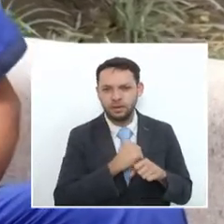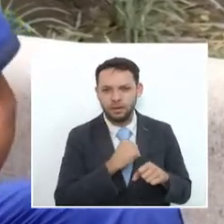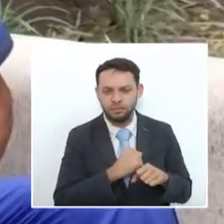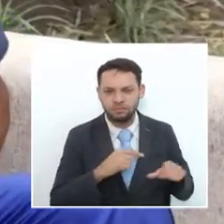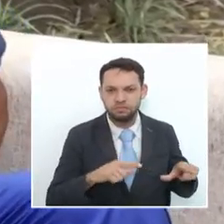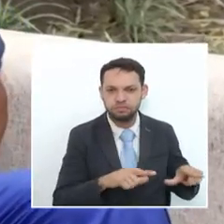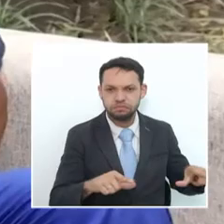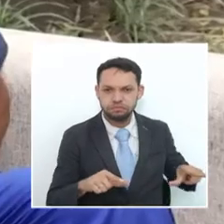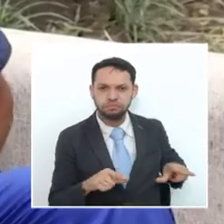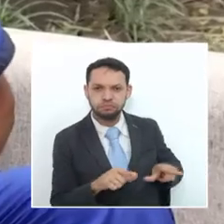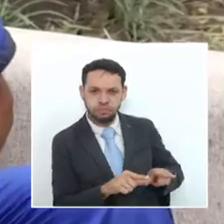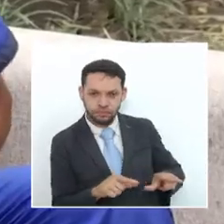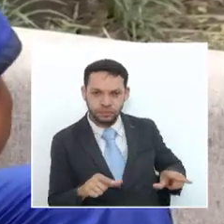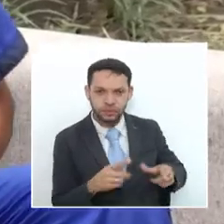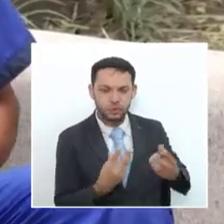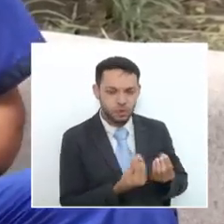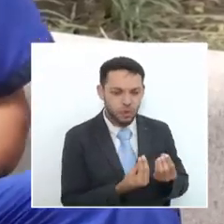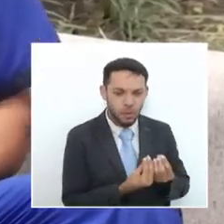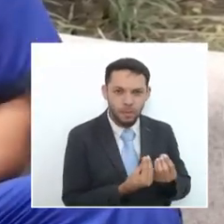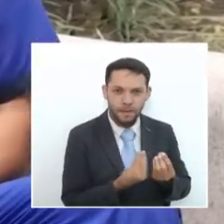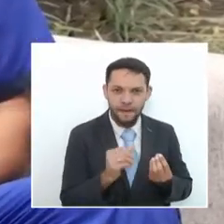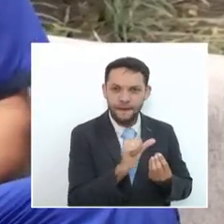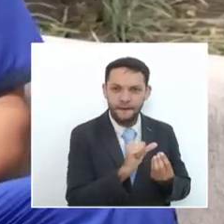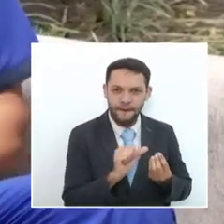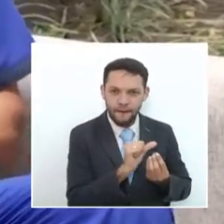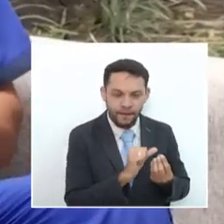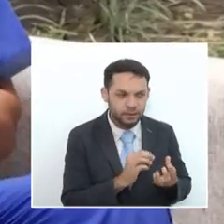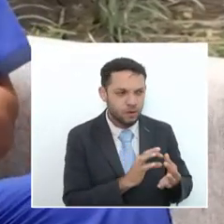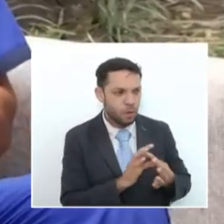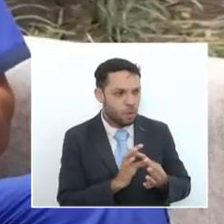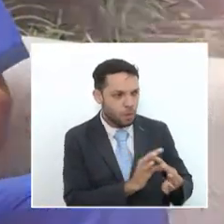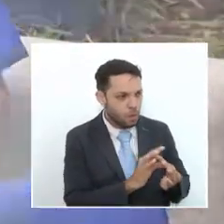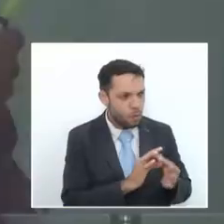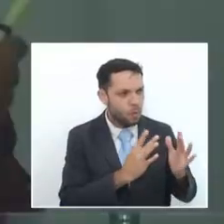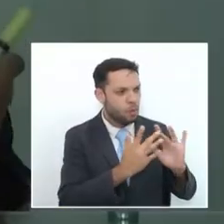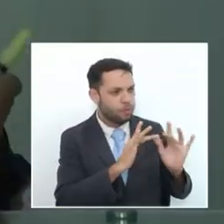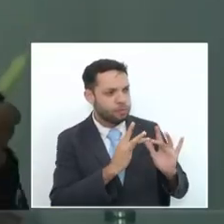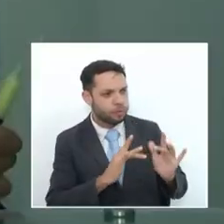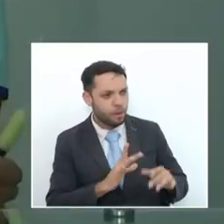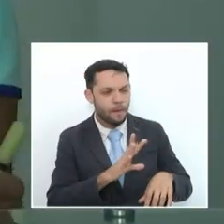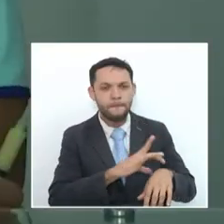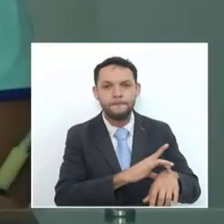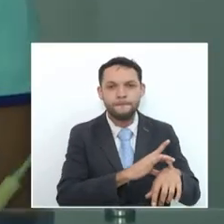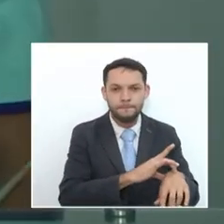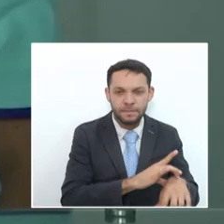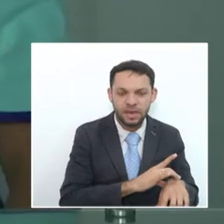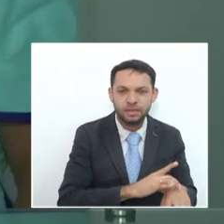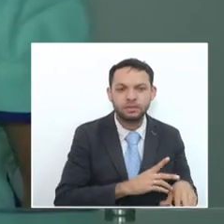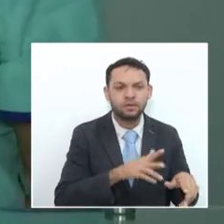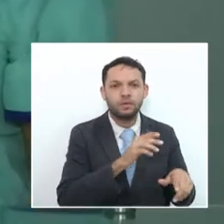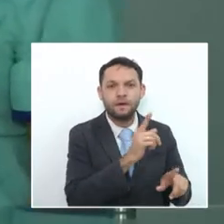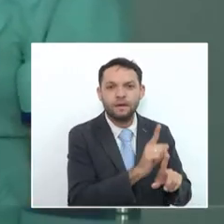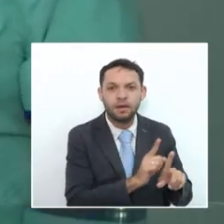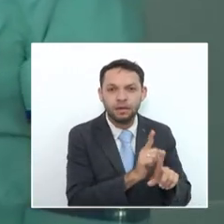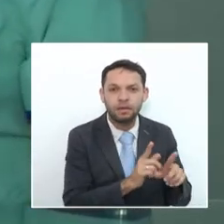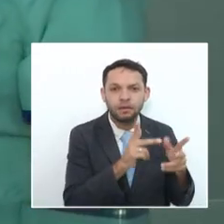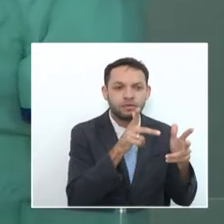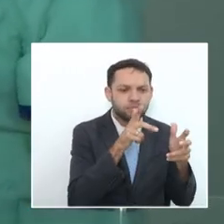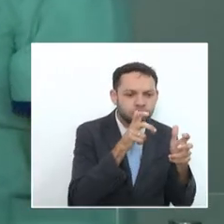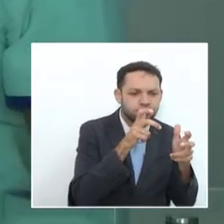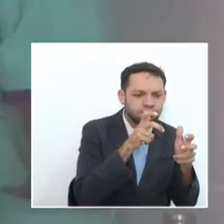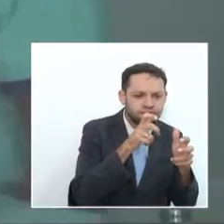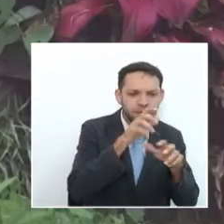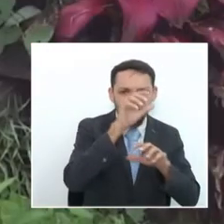con mis compañeras, me encanta compartir con todos ellos, con los médicos, aprender de cada uno de ellos,